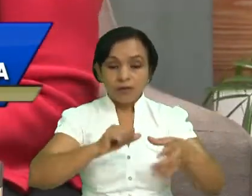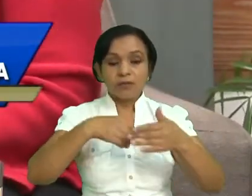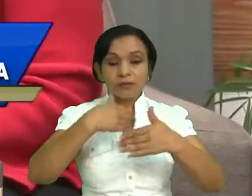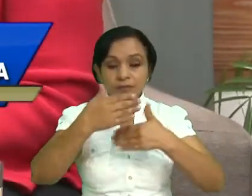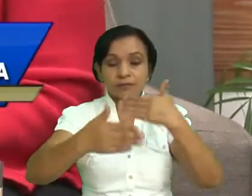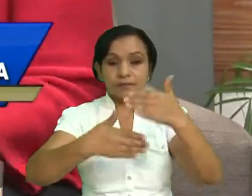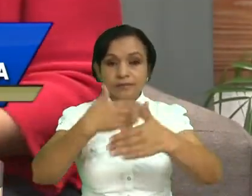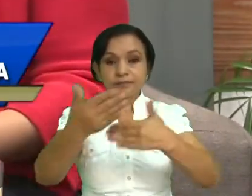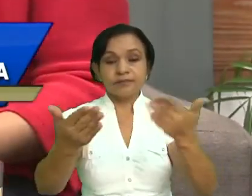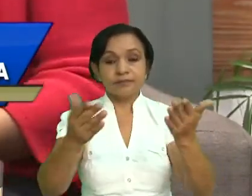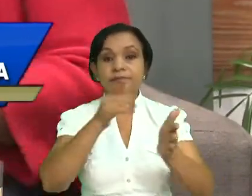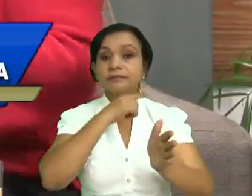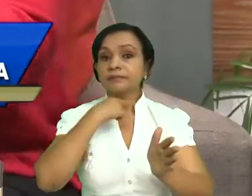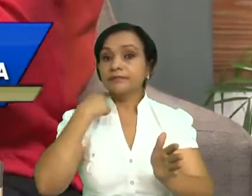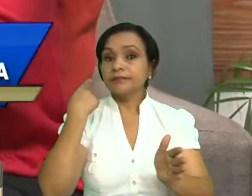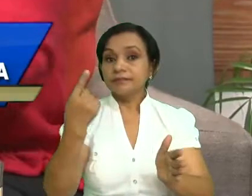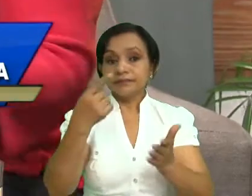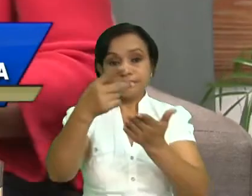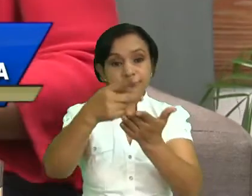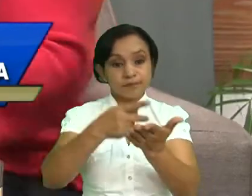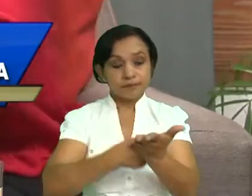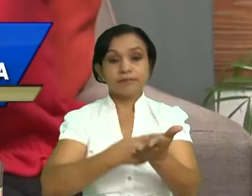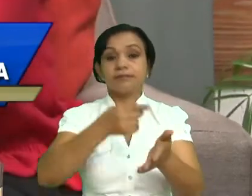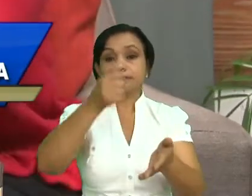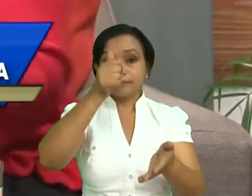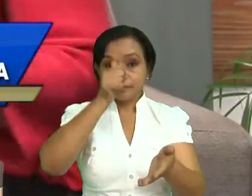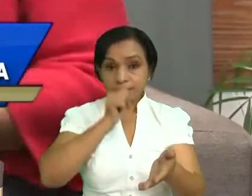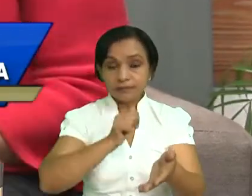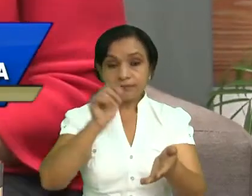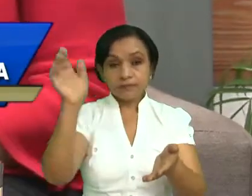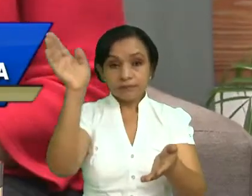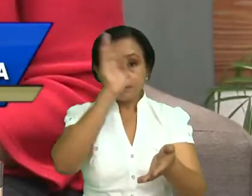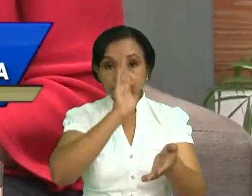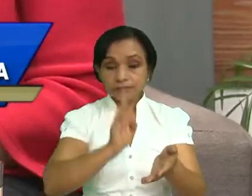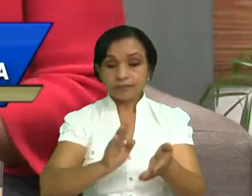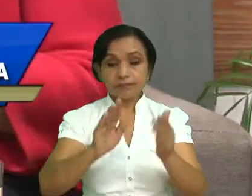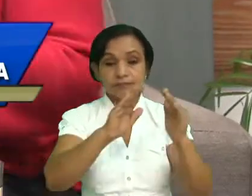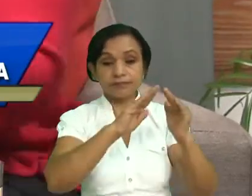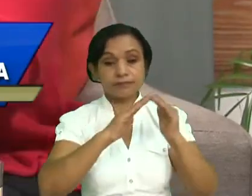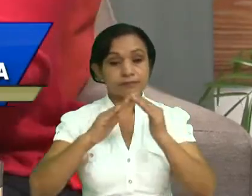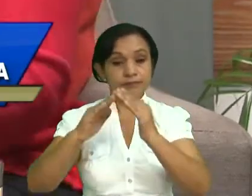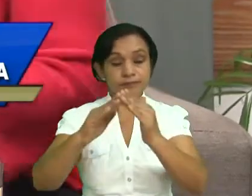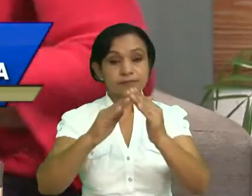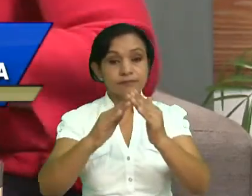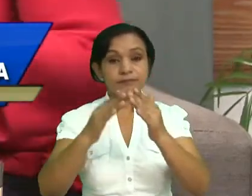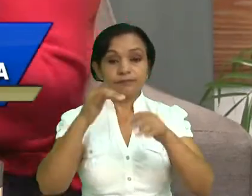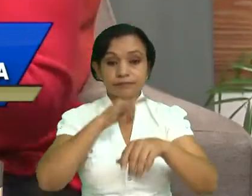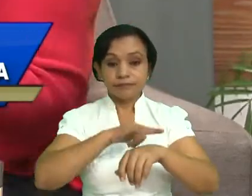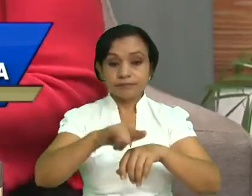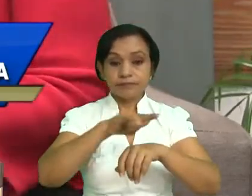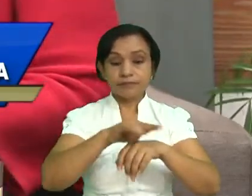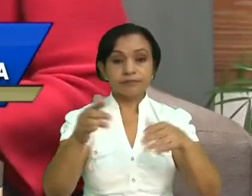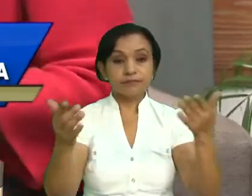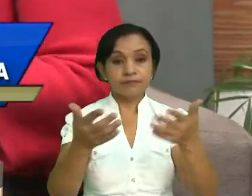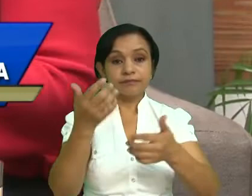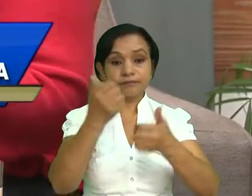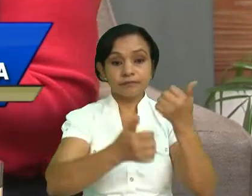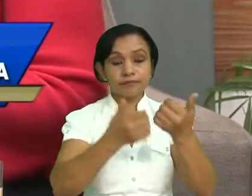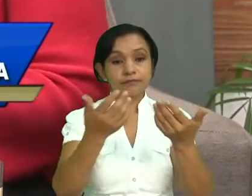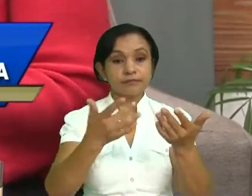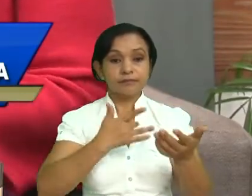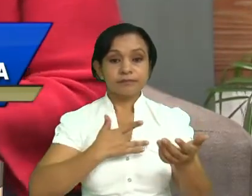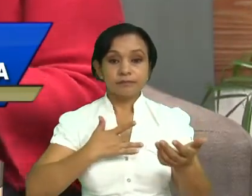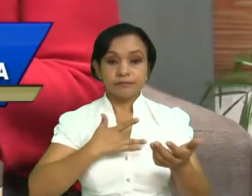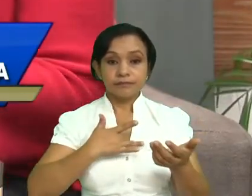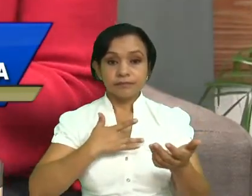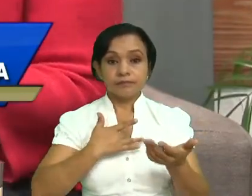haciendo, porque somos realistas. Hay proyectos de agua que tal vez no han llegado a esa comunidad, pero nosotros buscamos cómo resolverles, porque hay una